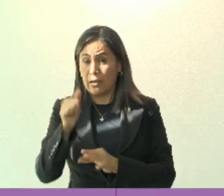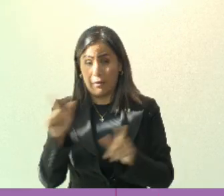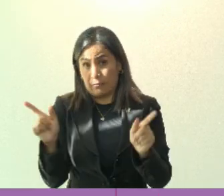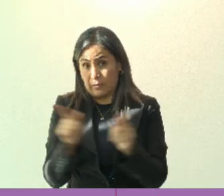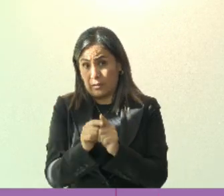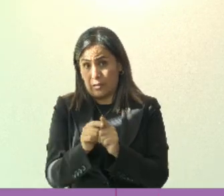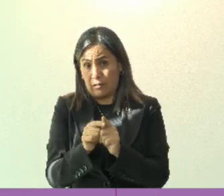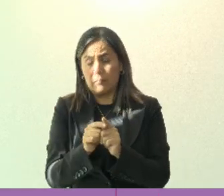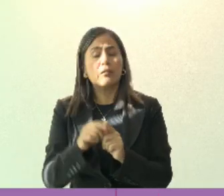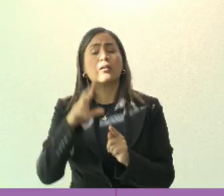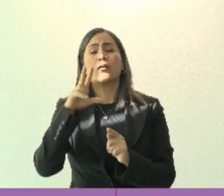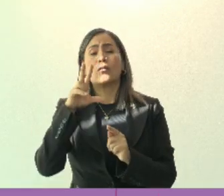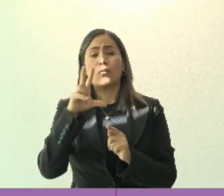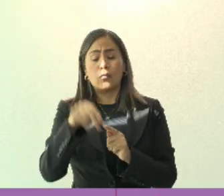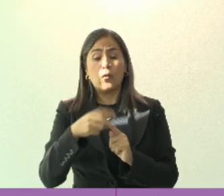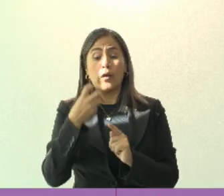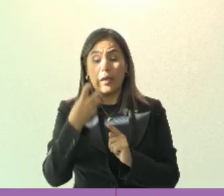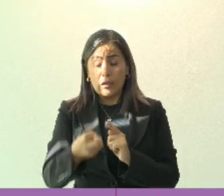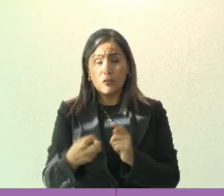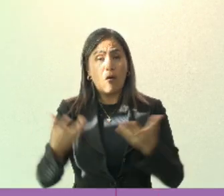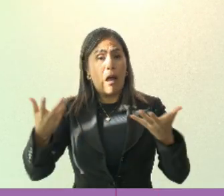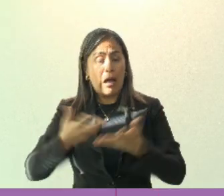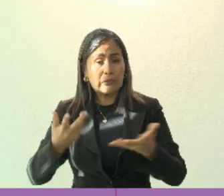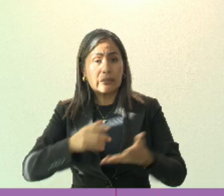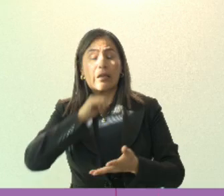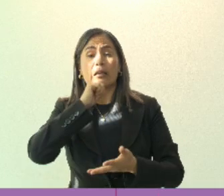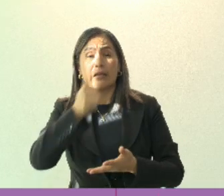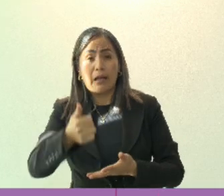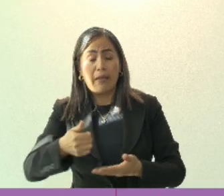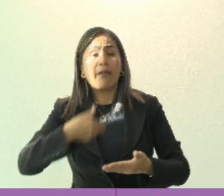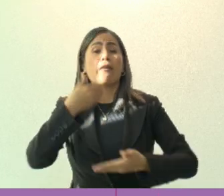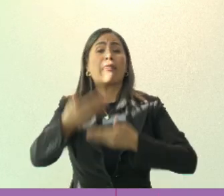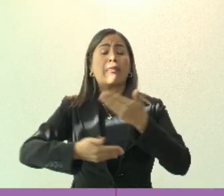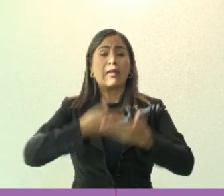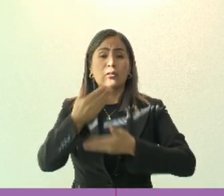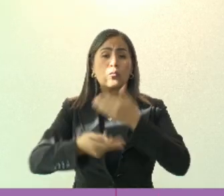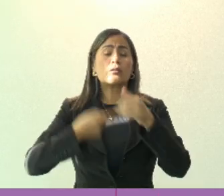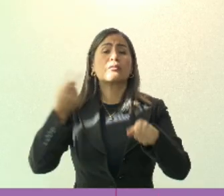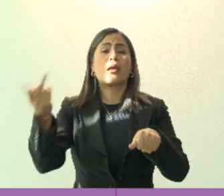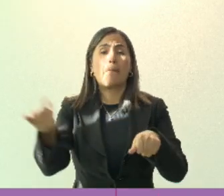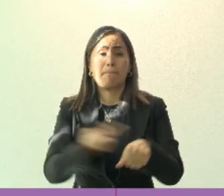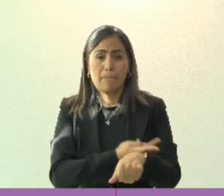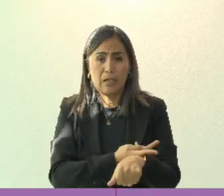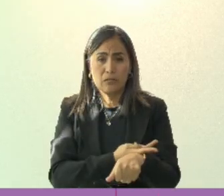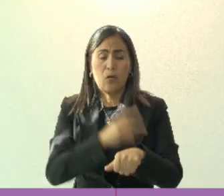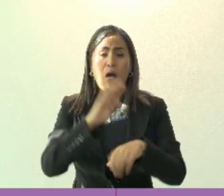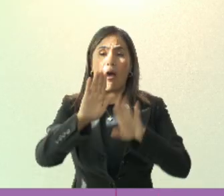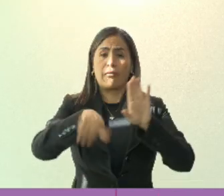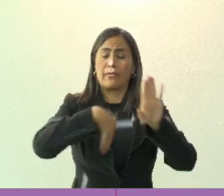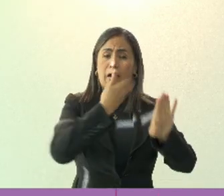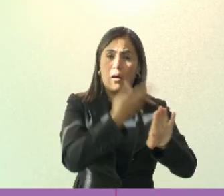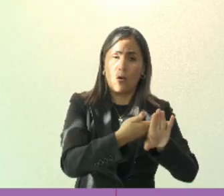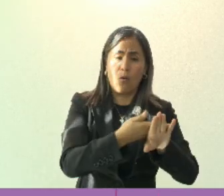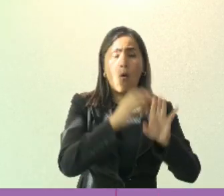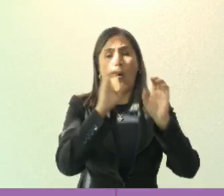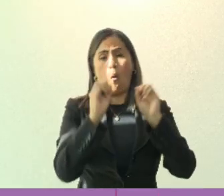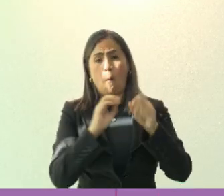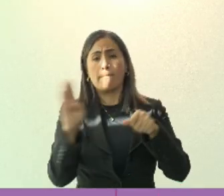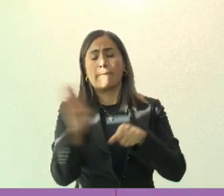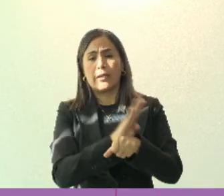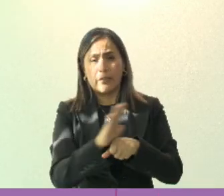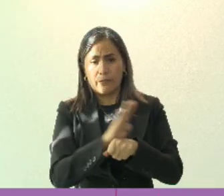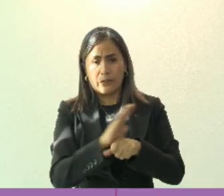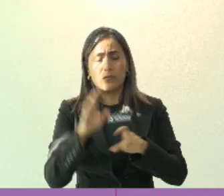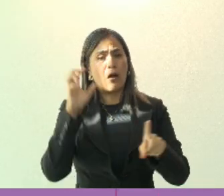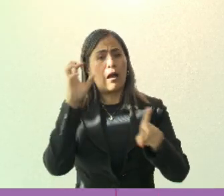ver con el impacto de aquellos resultados que tuvieron o no, o llegaron o no a las metas de acuerdo